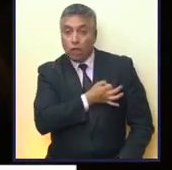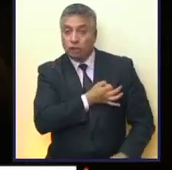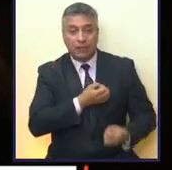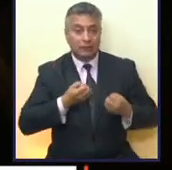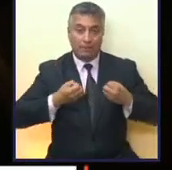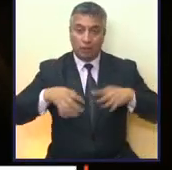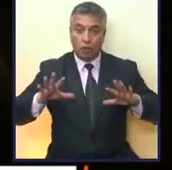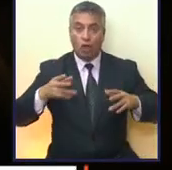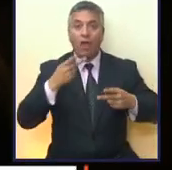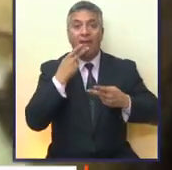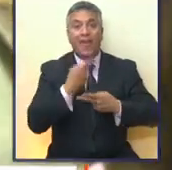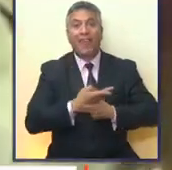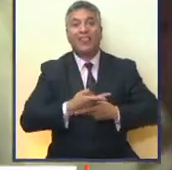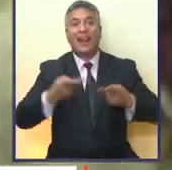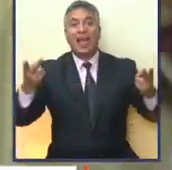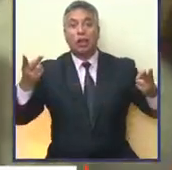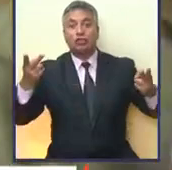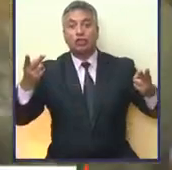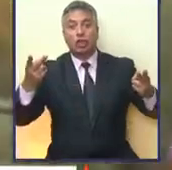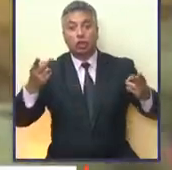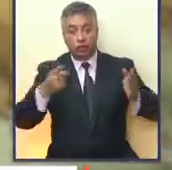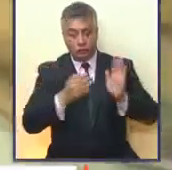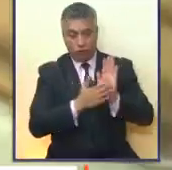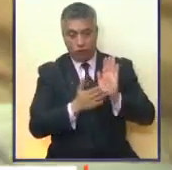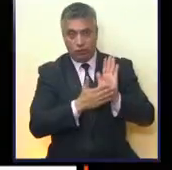de independencia se quemó.